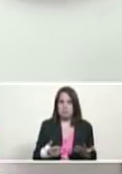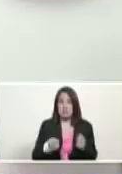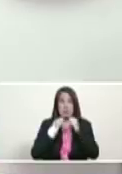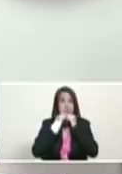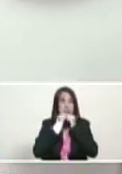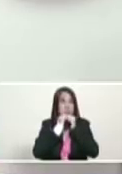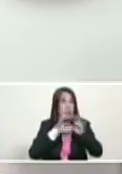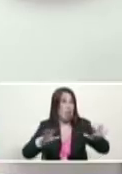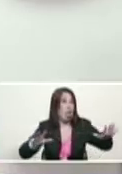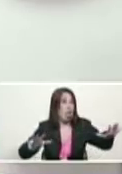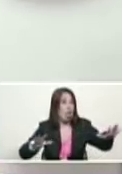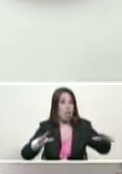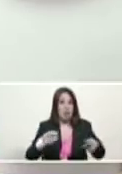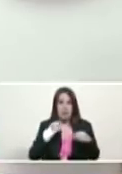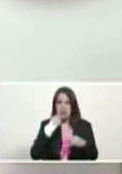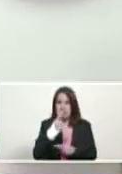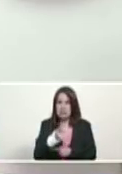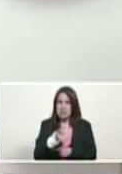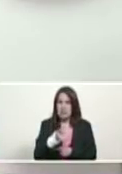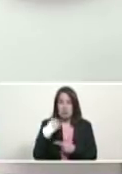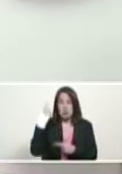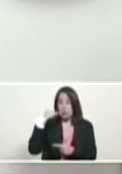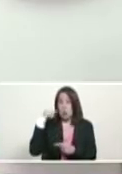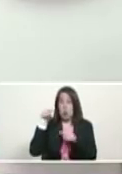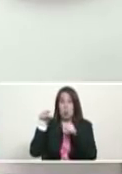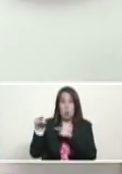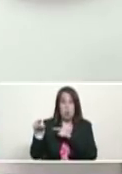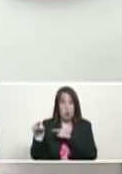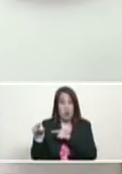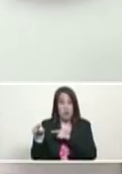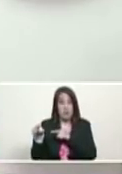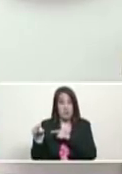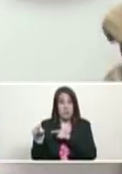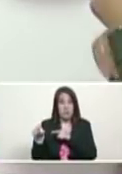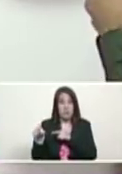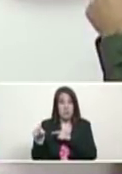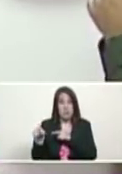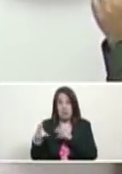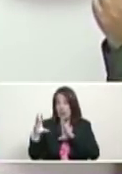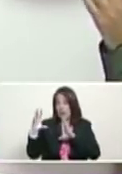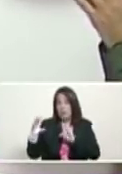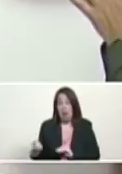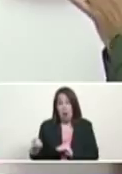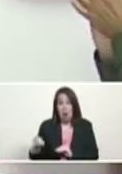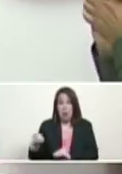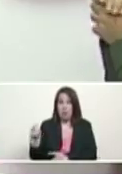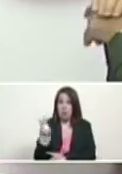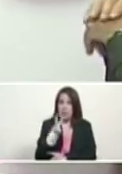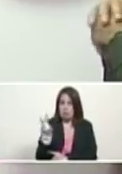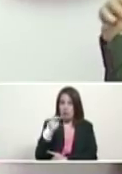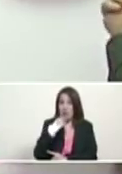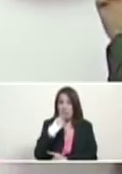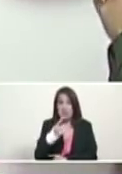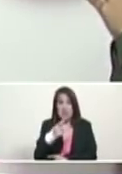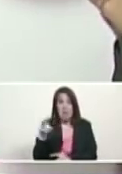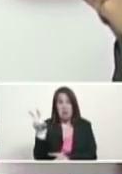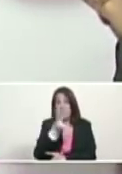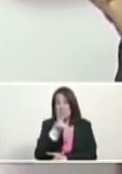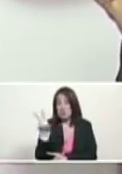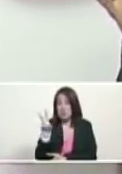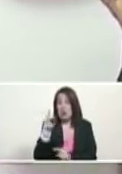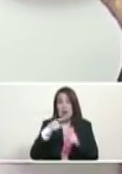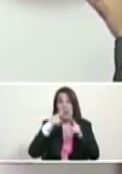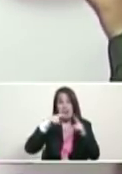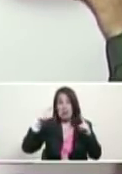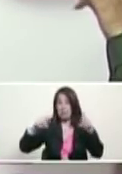desbocados, desbocados ellos en su locura, el blackout en Venezuela. Y diciendo que Venezuela se iba a quedar sin electricidad,